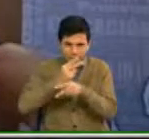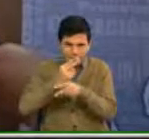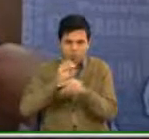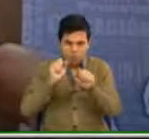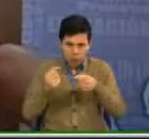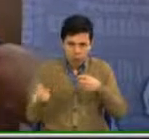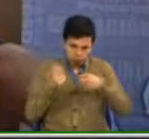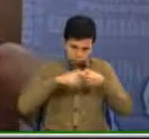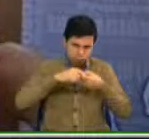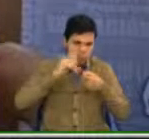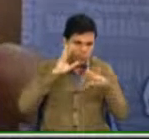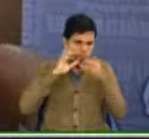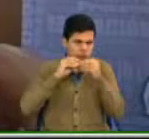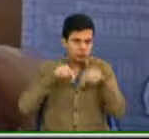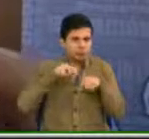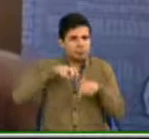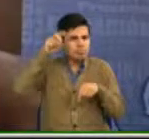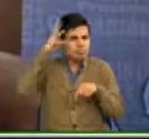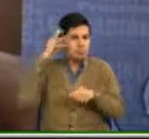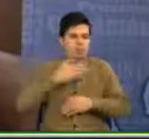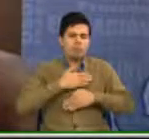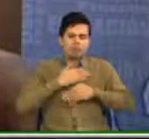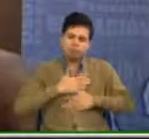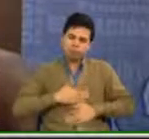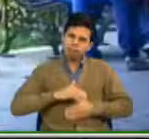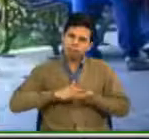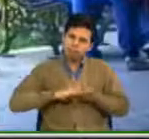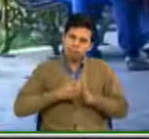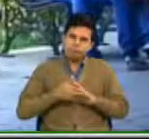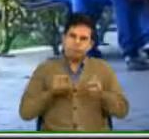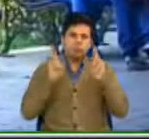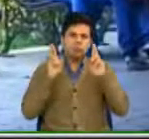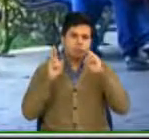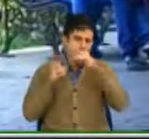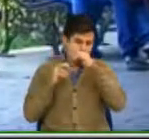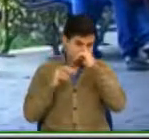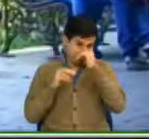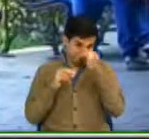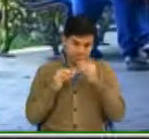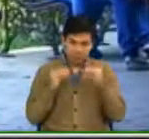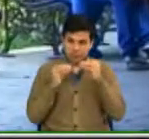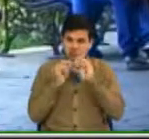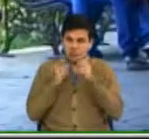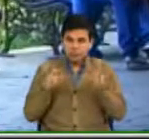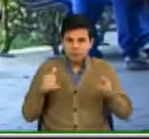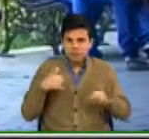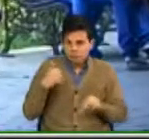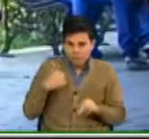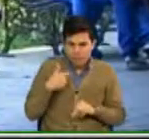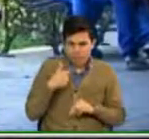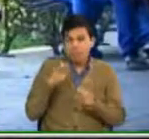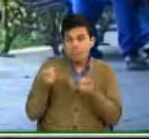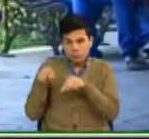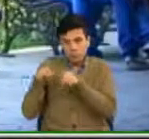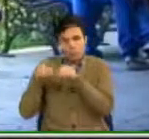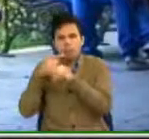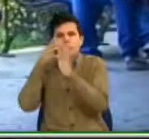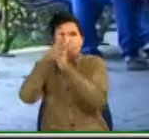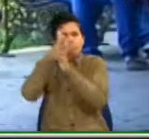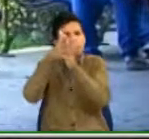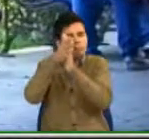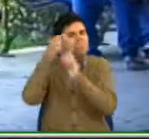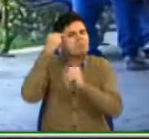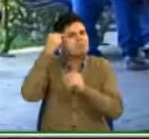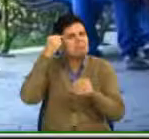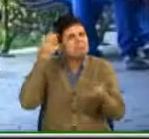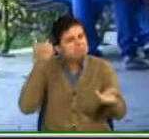en Norte de Santander se pueda respirar verdaderamente ambientes de paz. También los jóvenes quisieron pronunciarse sobre este tema.